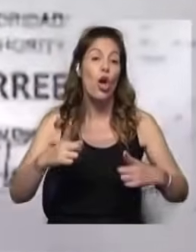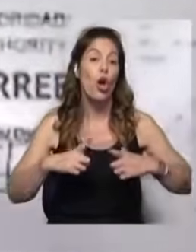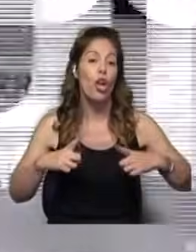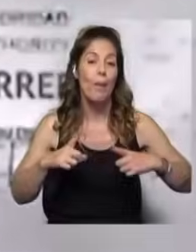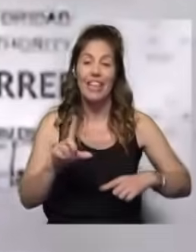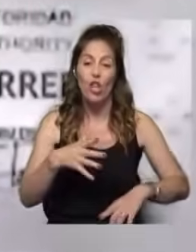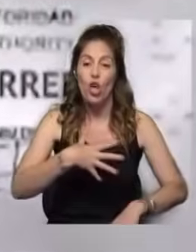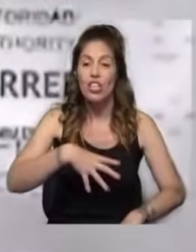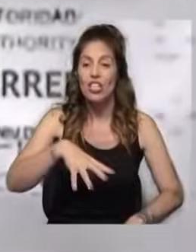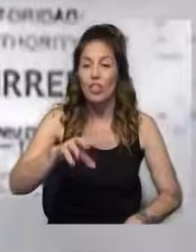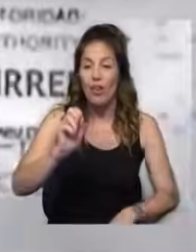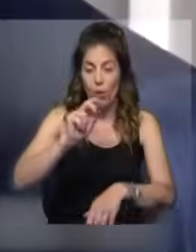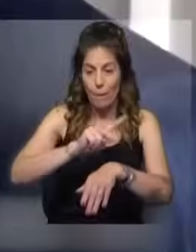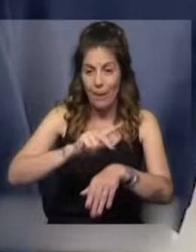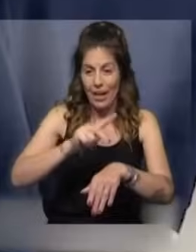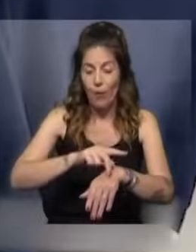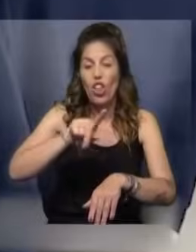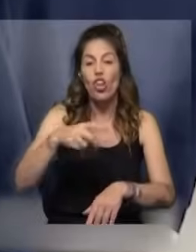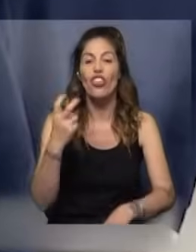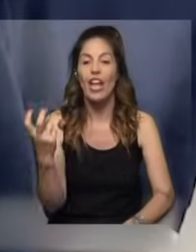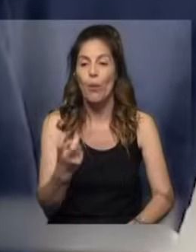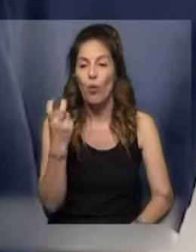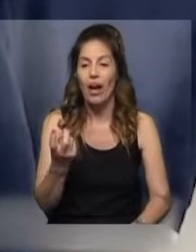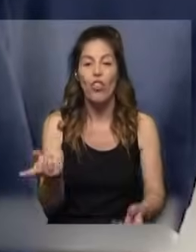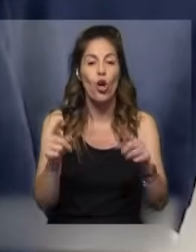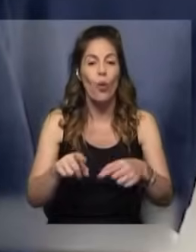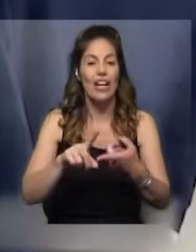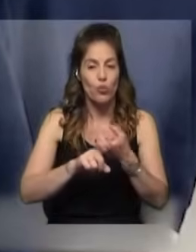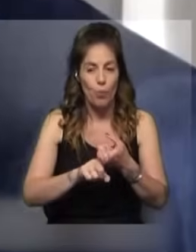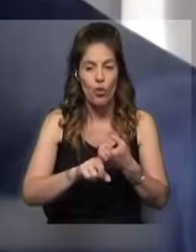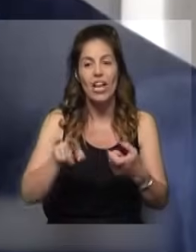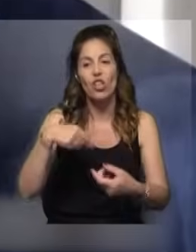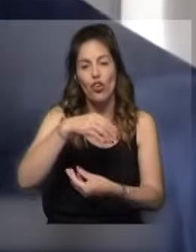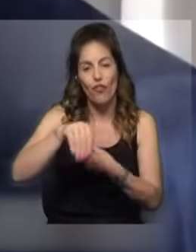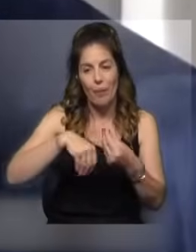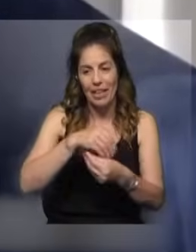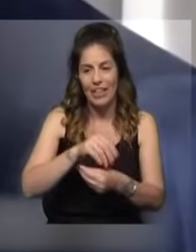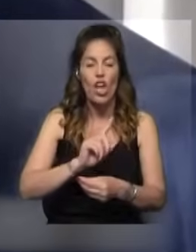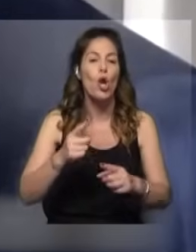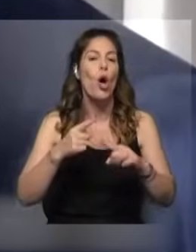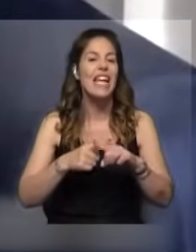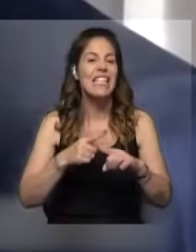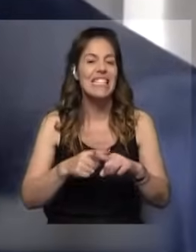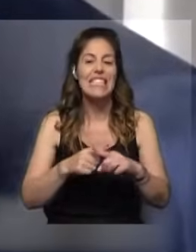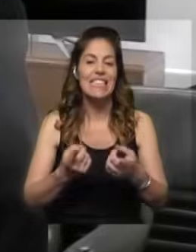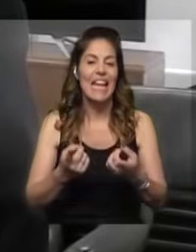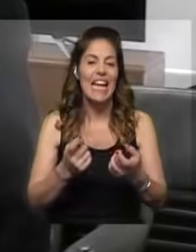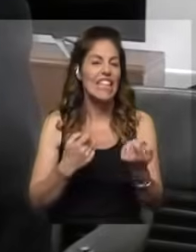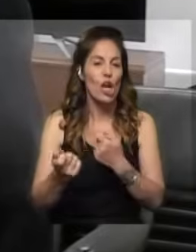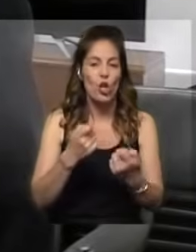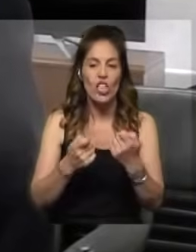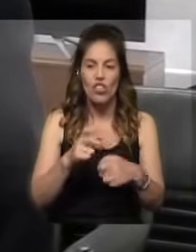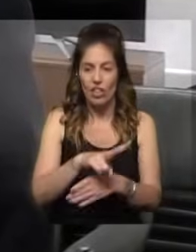De no ser extraditado a Paraguay en donde es requerido al igual que su esposa y otros familiares no existe una negociación por parte de la